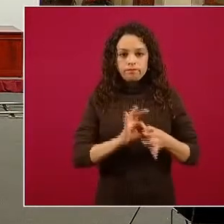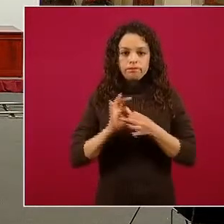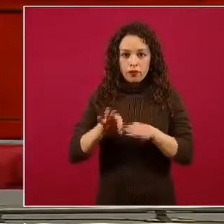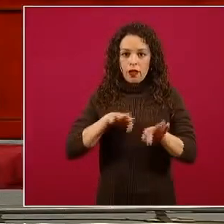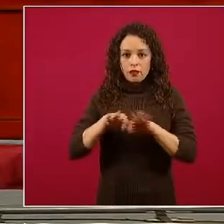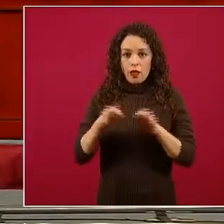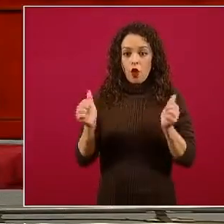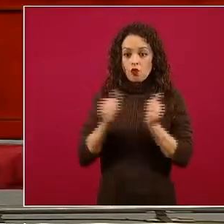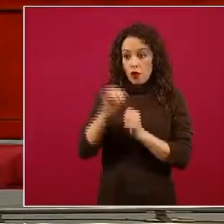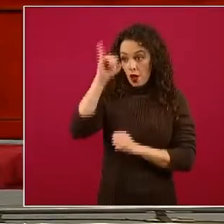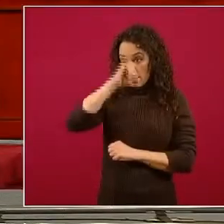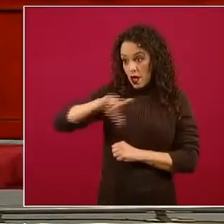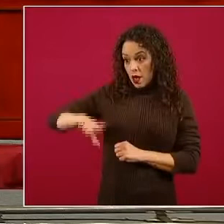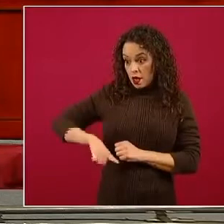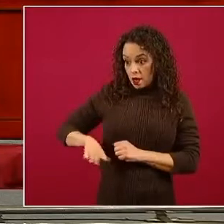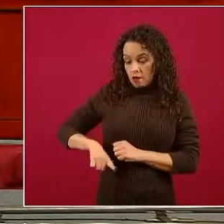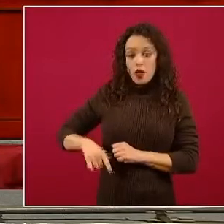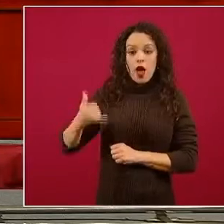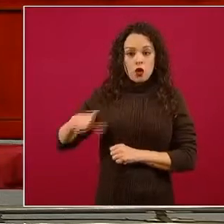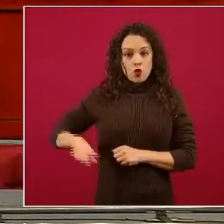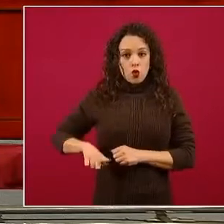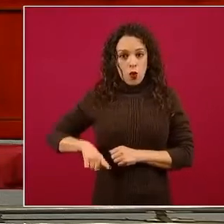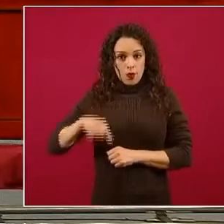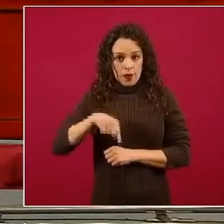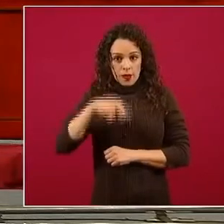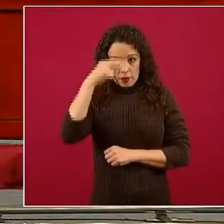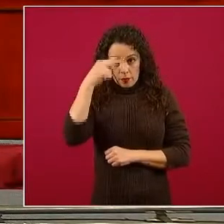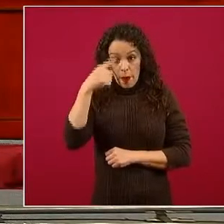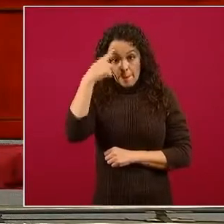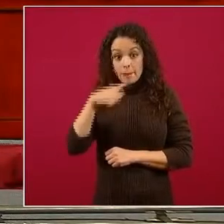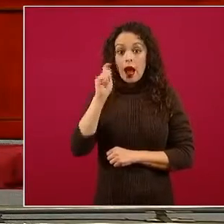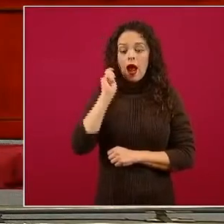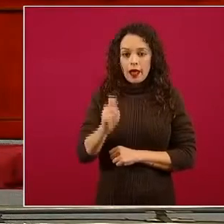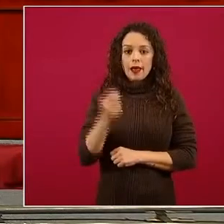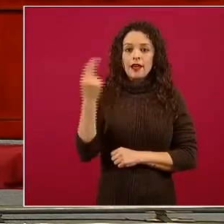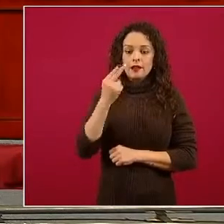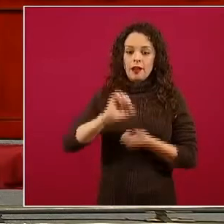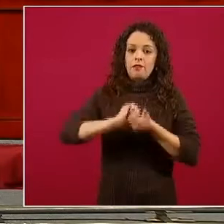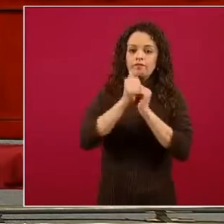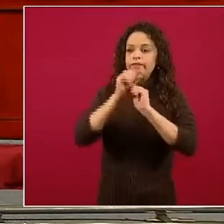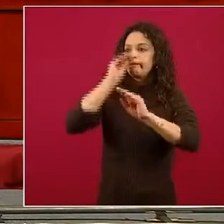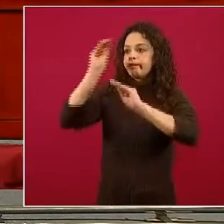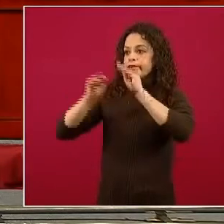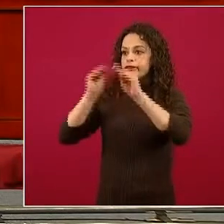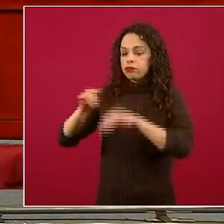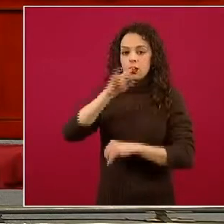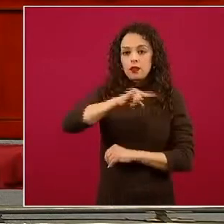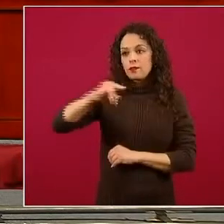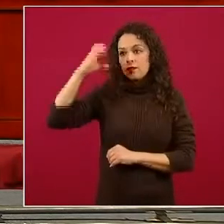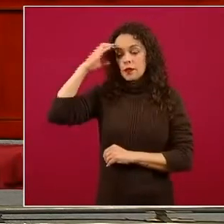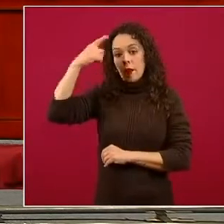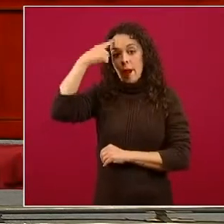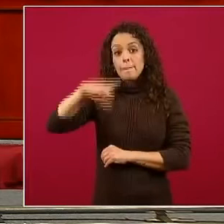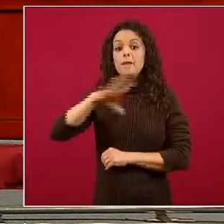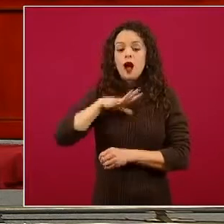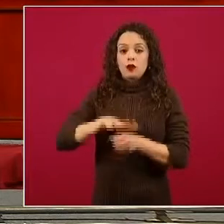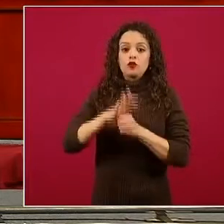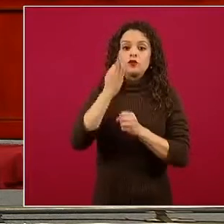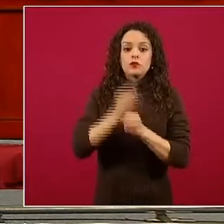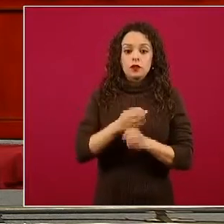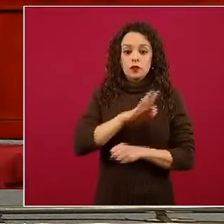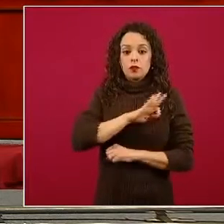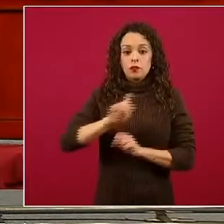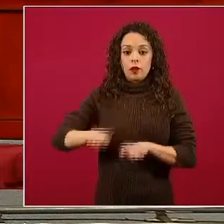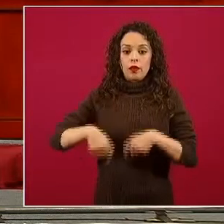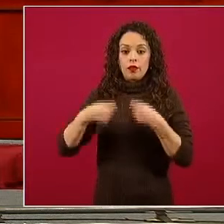su jefa de gobierno para expandir la capacidad hospitalaria y tener las posibilidades de